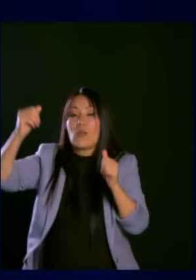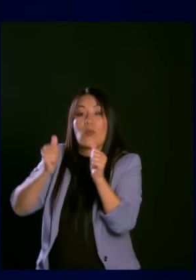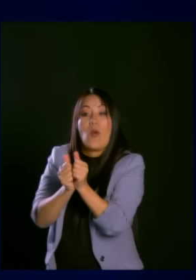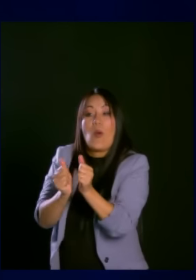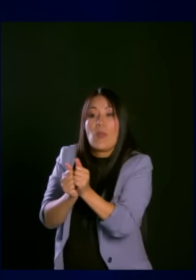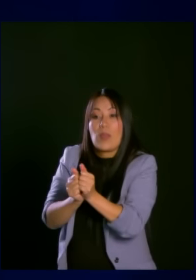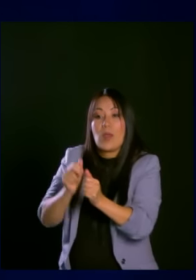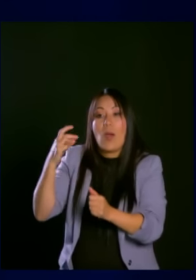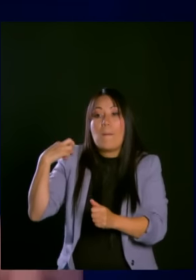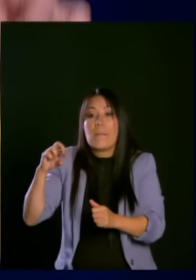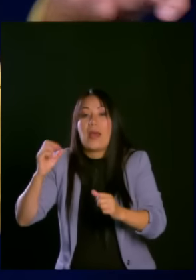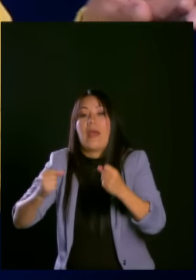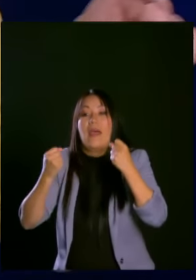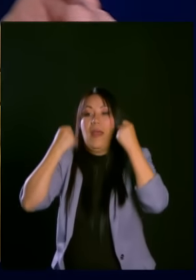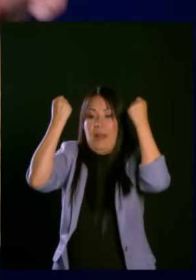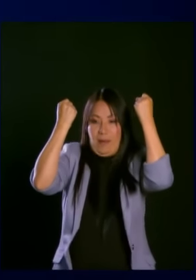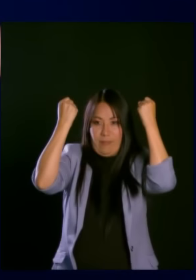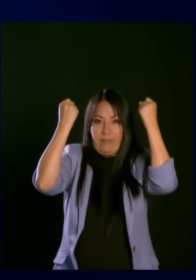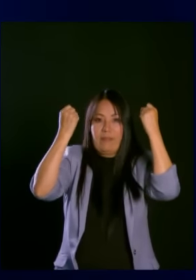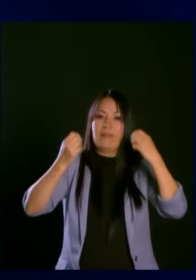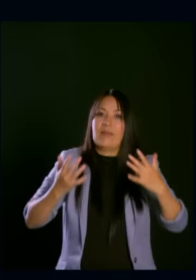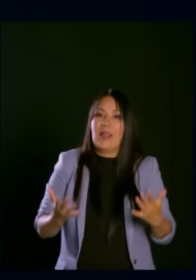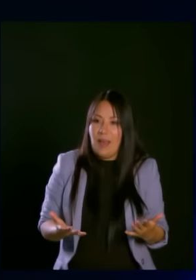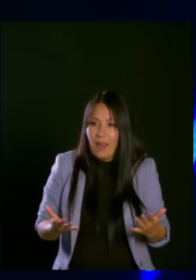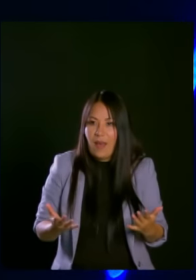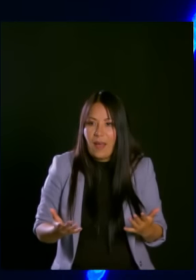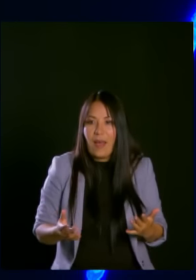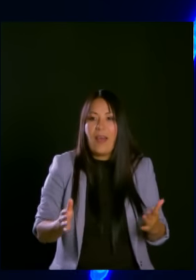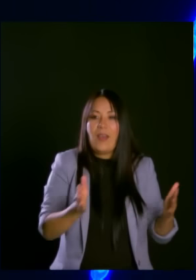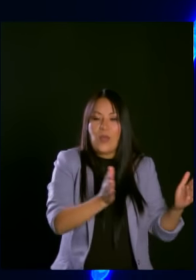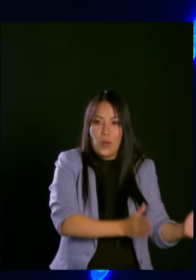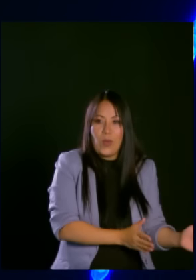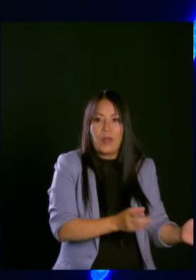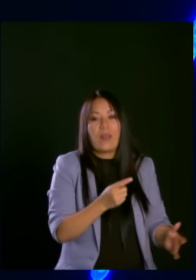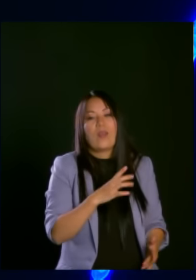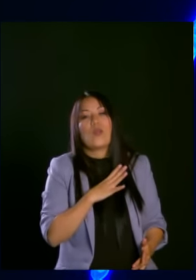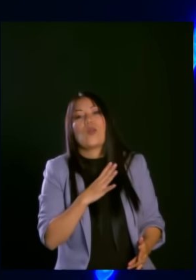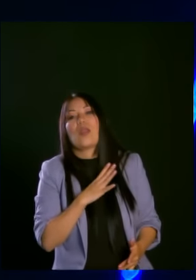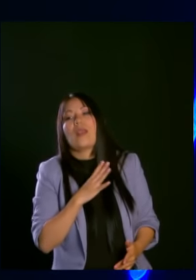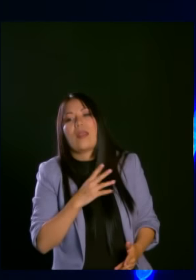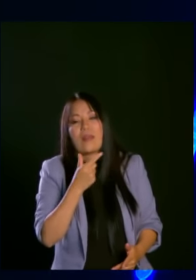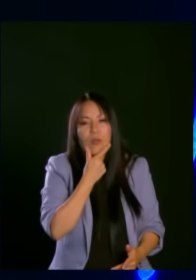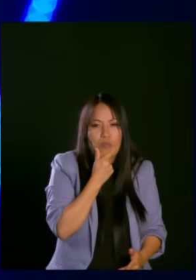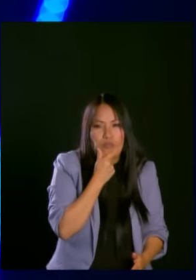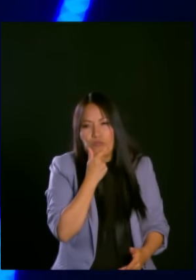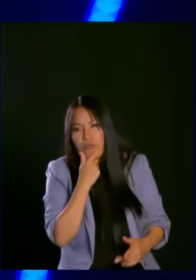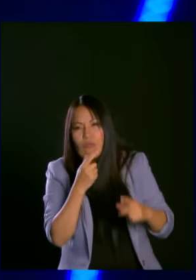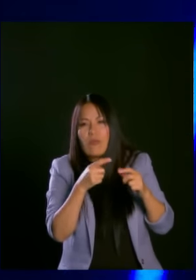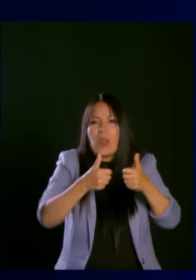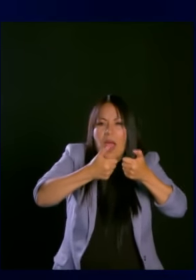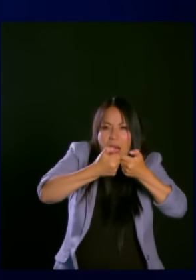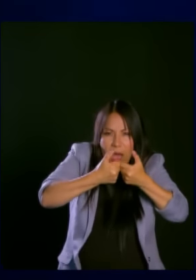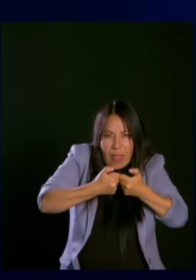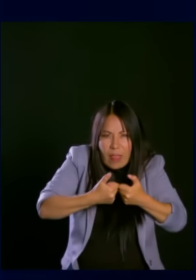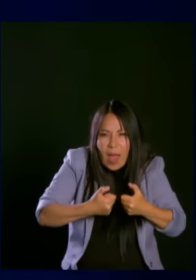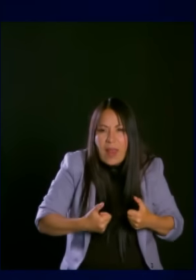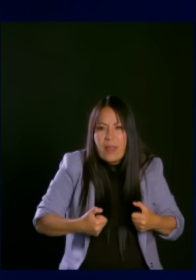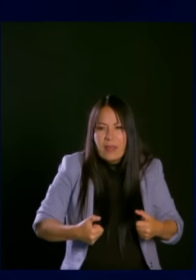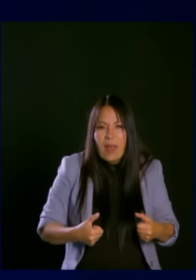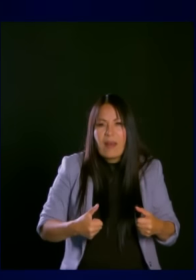¿Me estoy explicando? Que esa es otra cosa que tenés que hacer cuentas cuando te vas a meter. Tengo la suficiente fe para